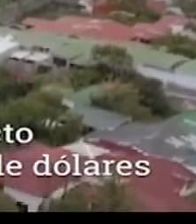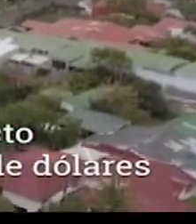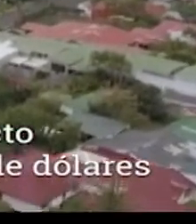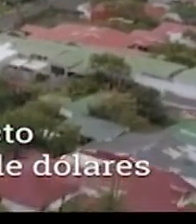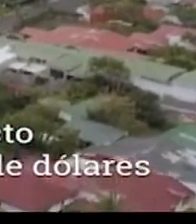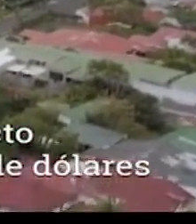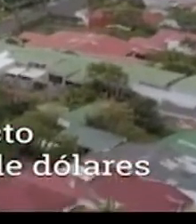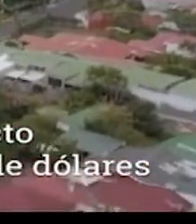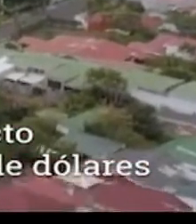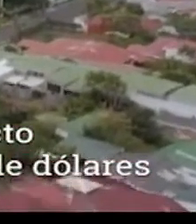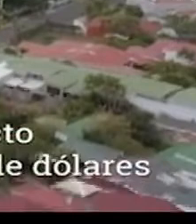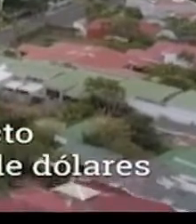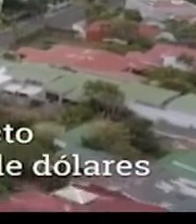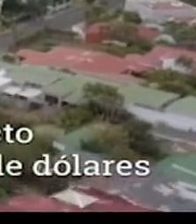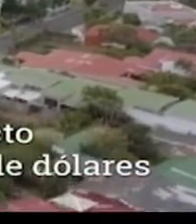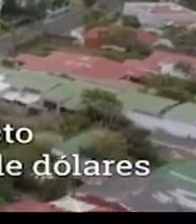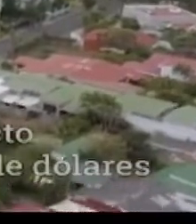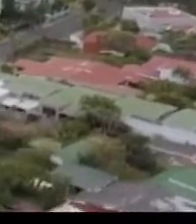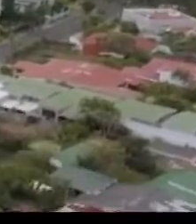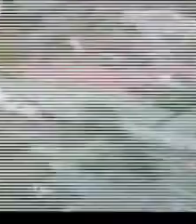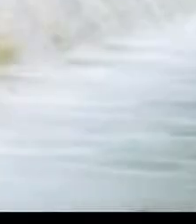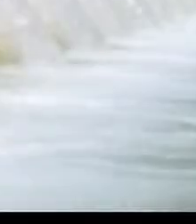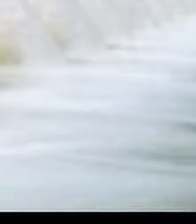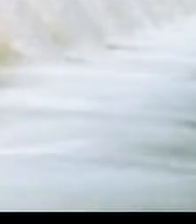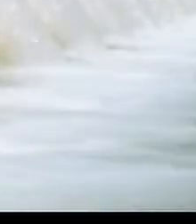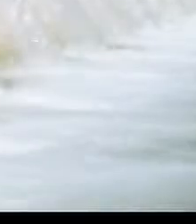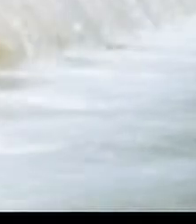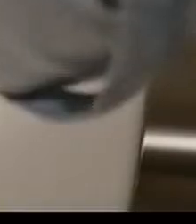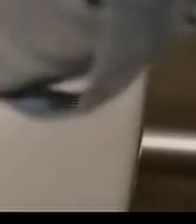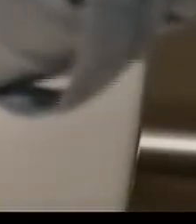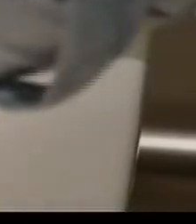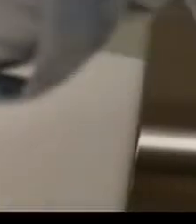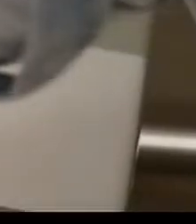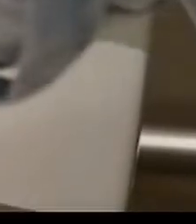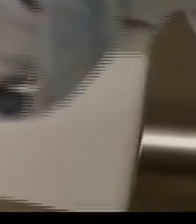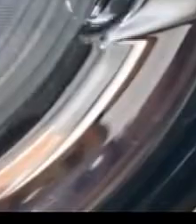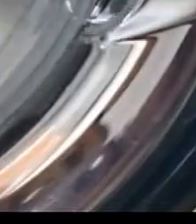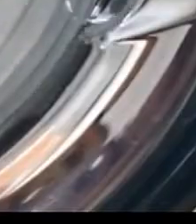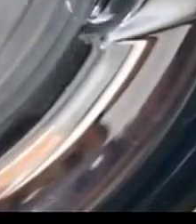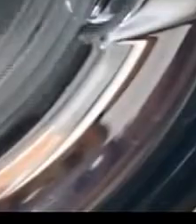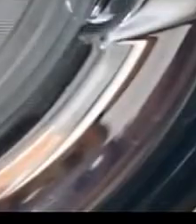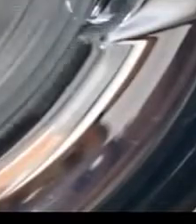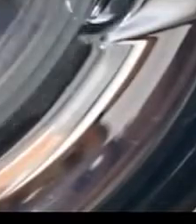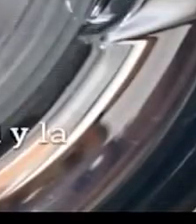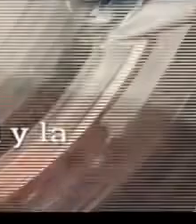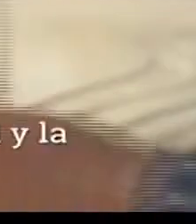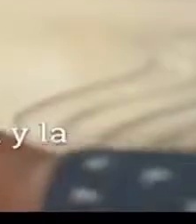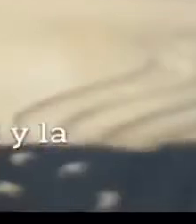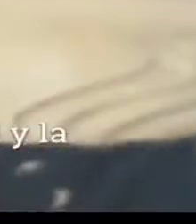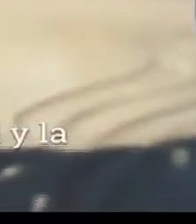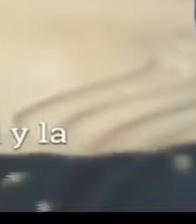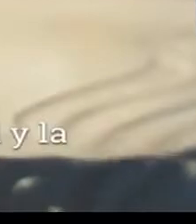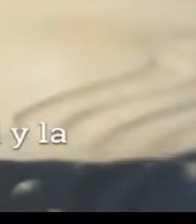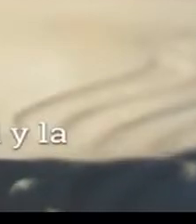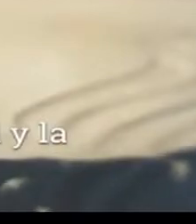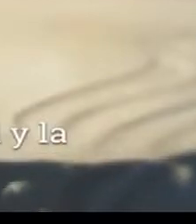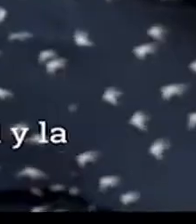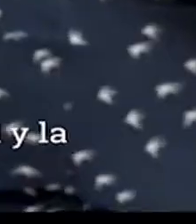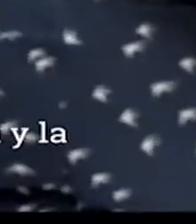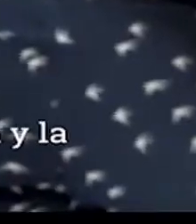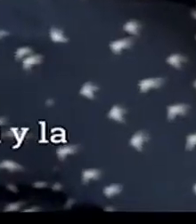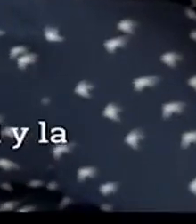metropolitano, una obra de cerca de 500 millones de dólares para el beneficio de 650 mil personas. Con su pago